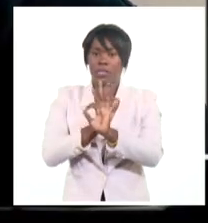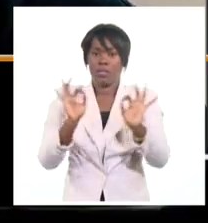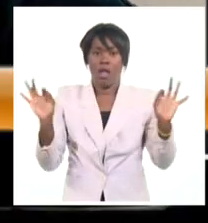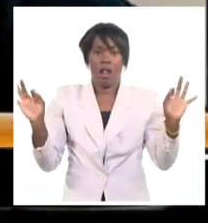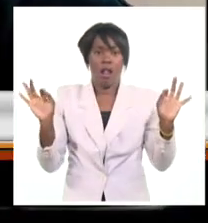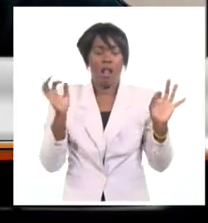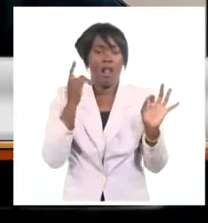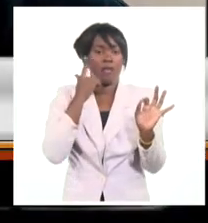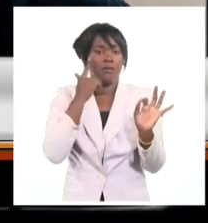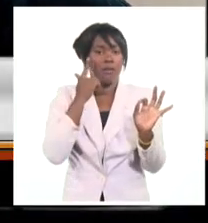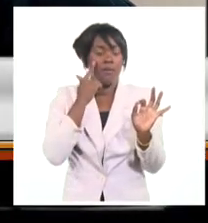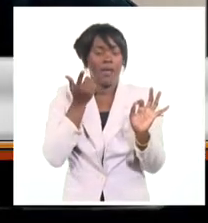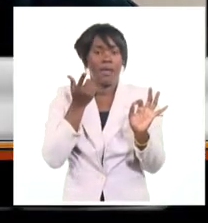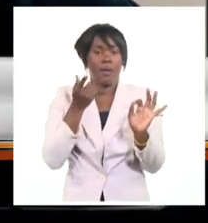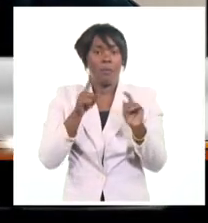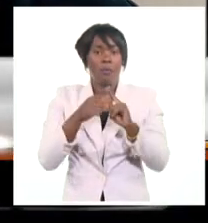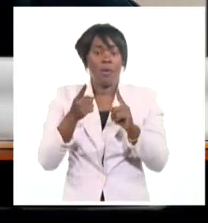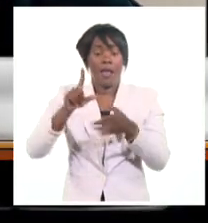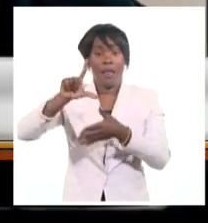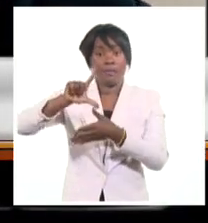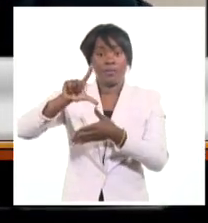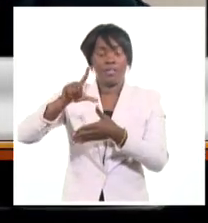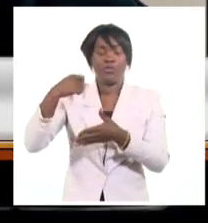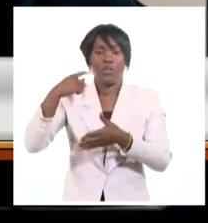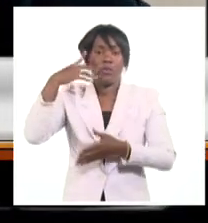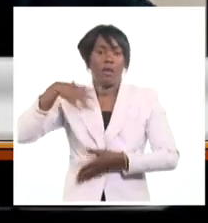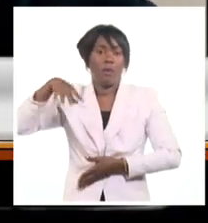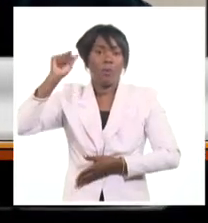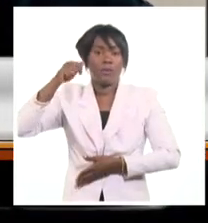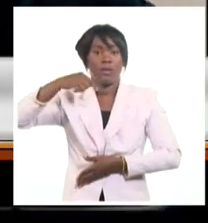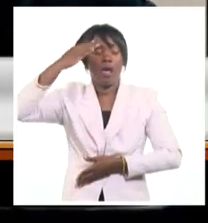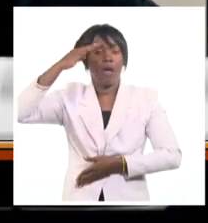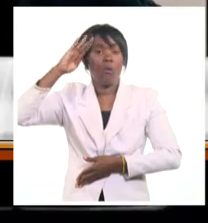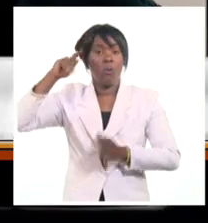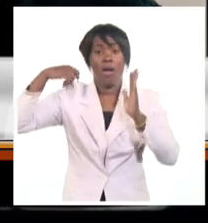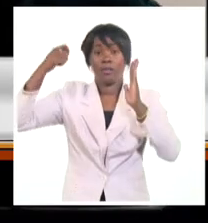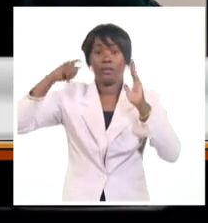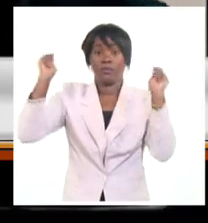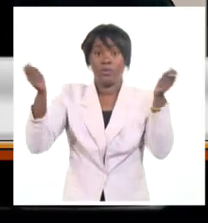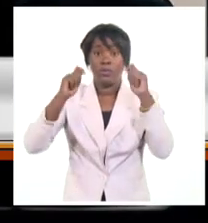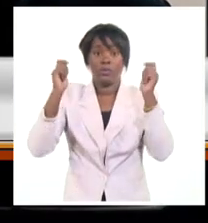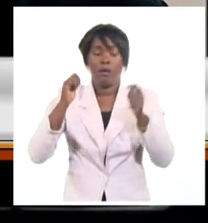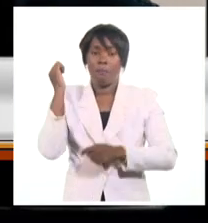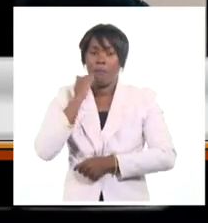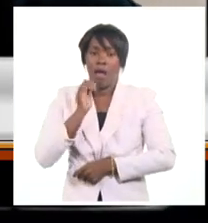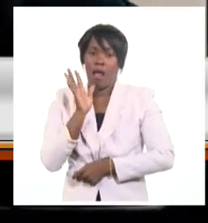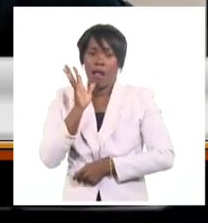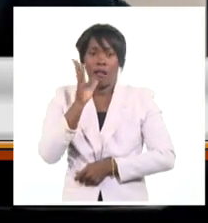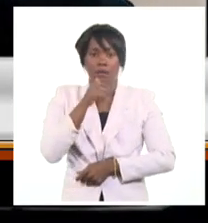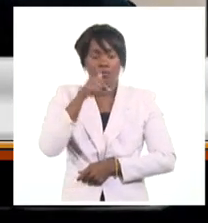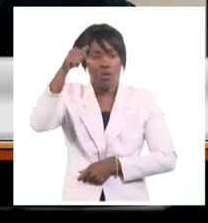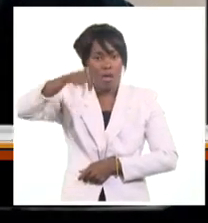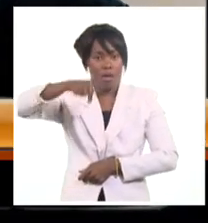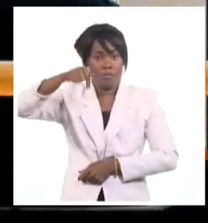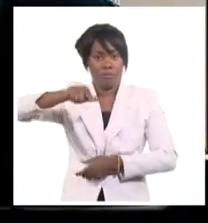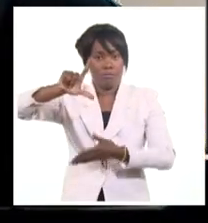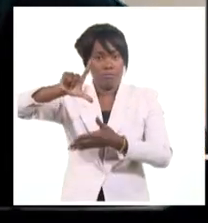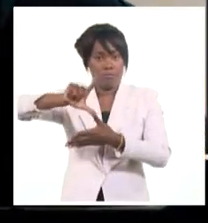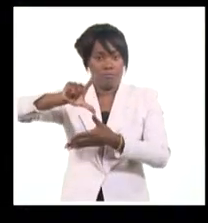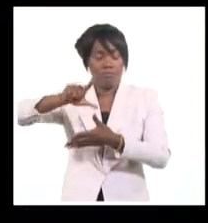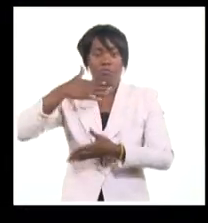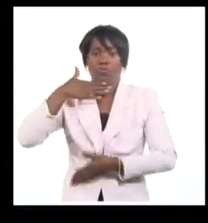todos los latinoamericanos creo que es como es el lugar en donde se celebra el cine latinoamericano en